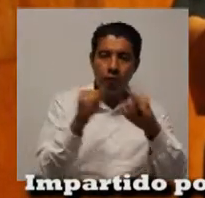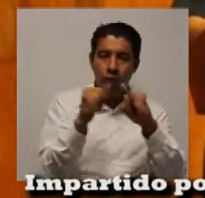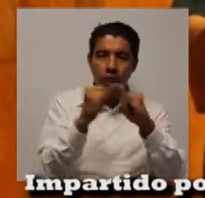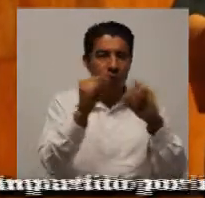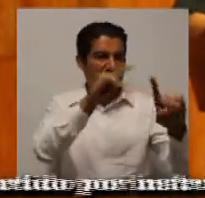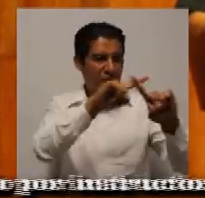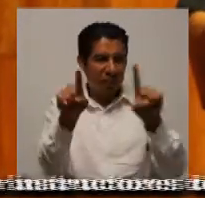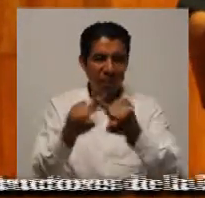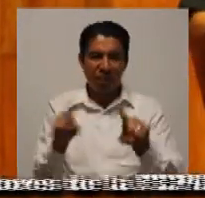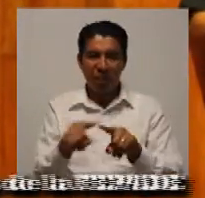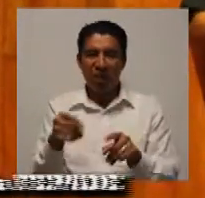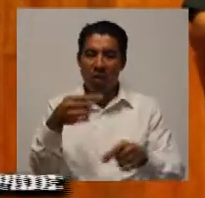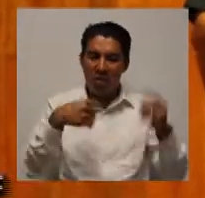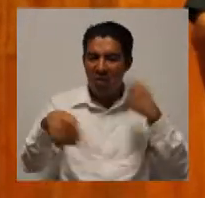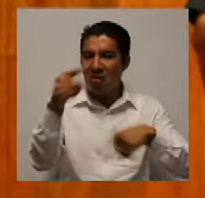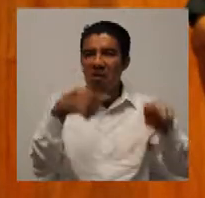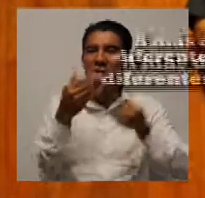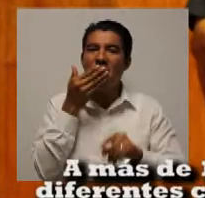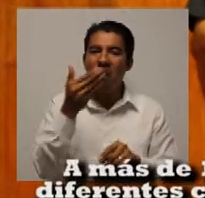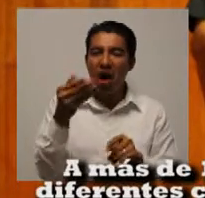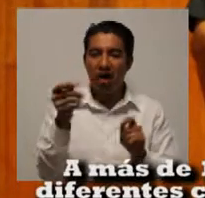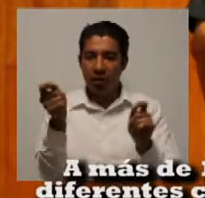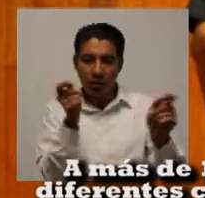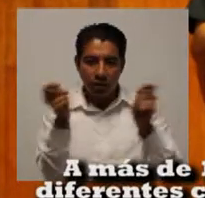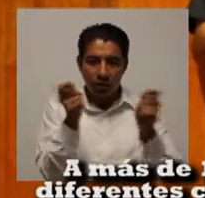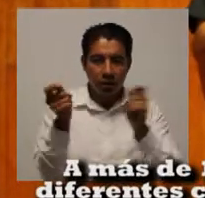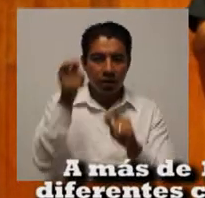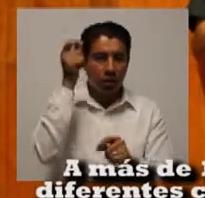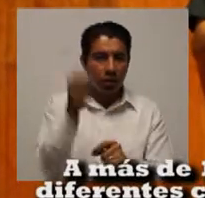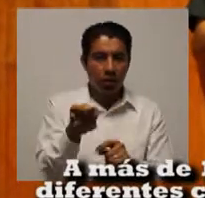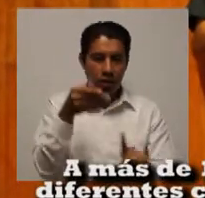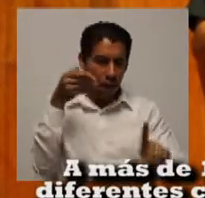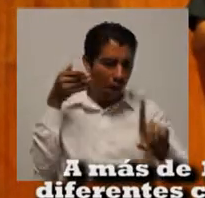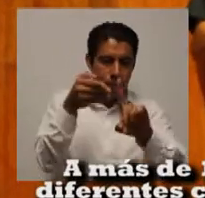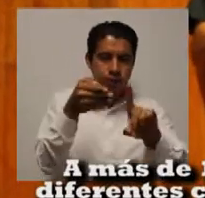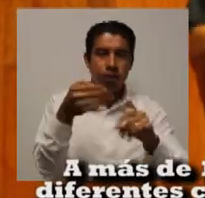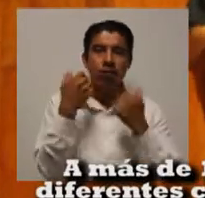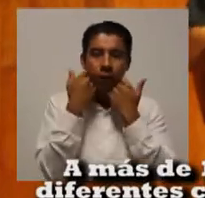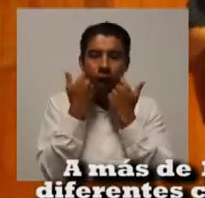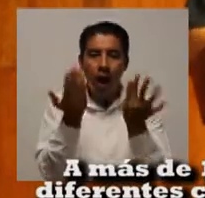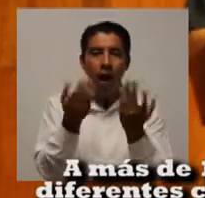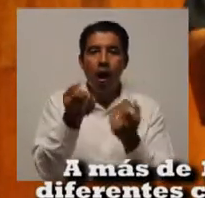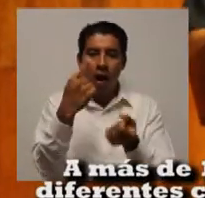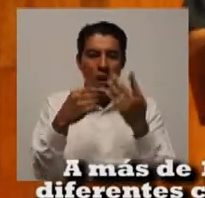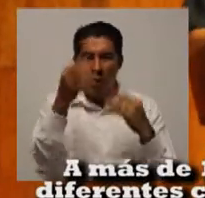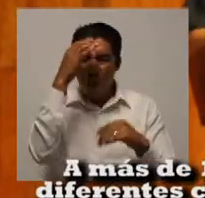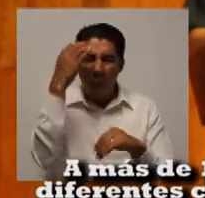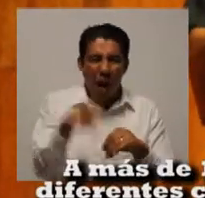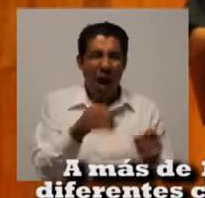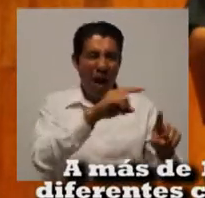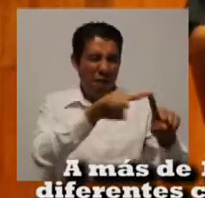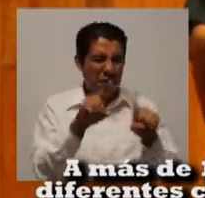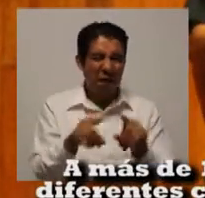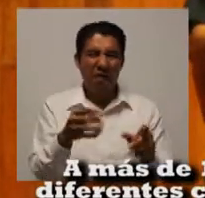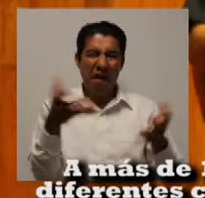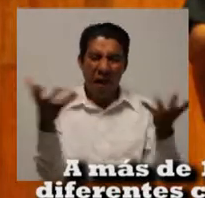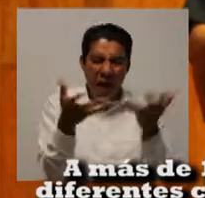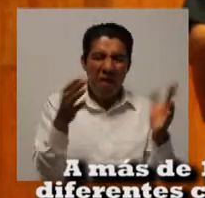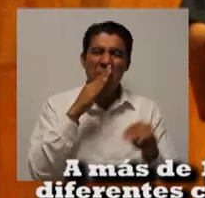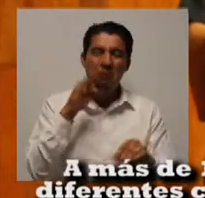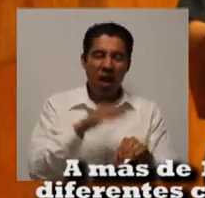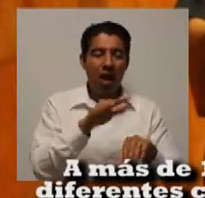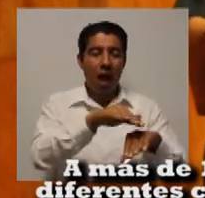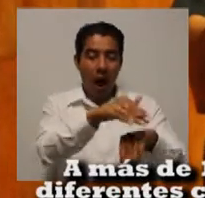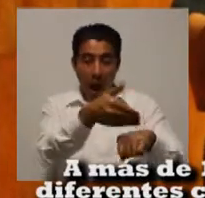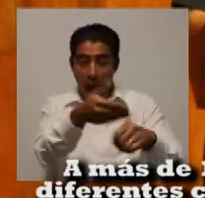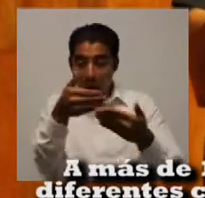y estratégicos, dirigidos por una parte a la prevención de conductas antisociales, además de